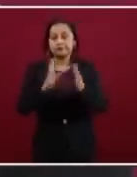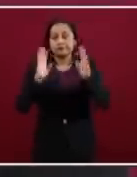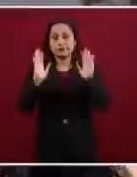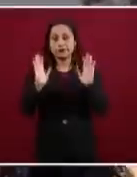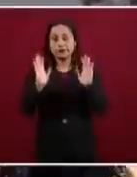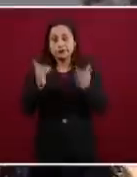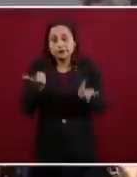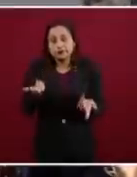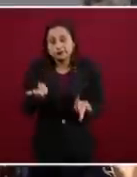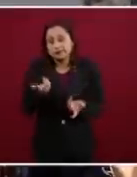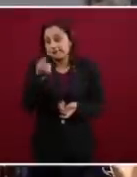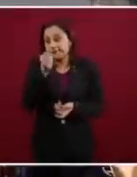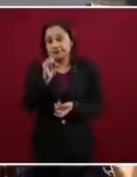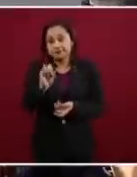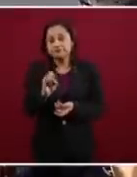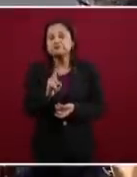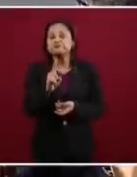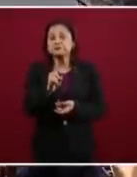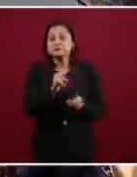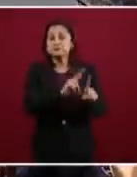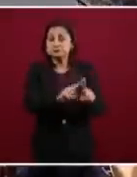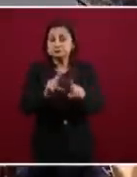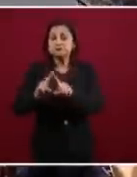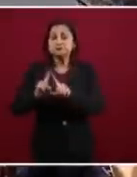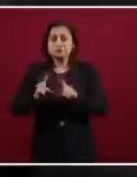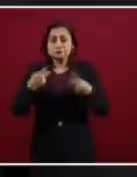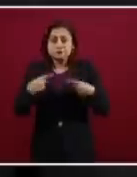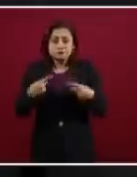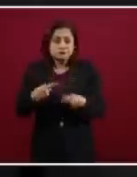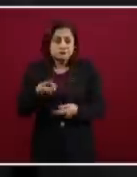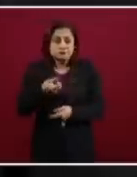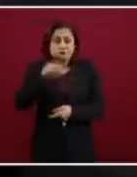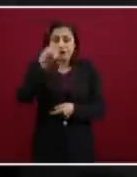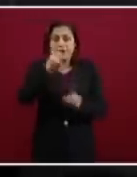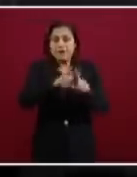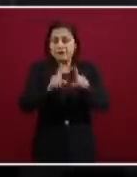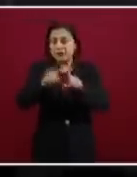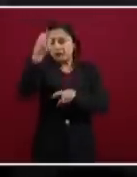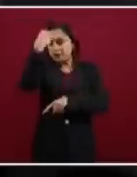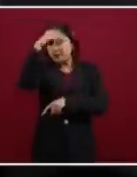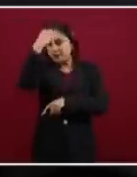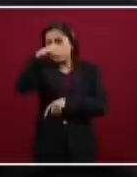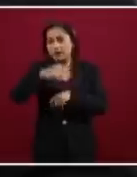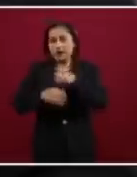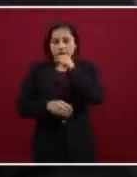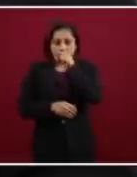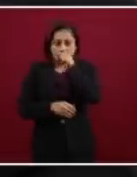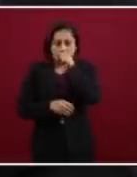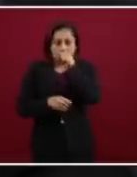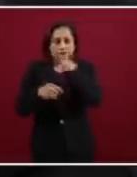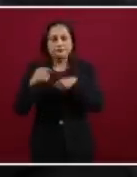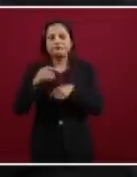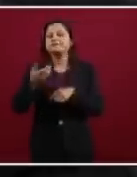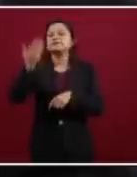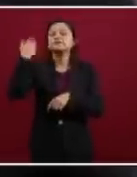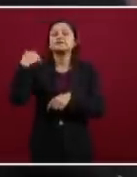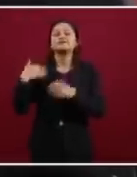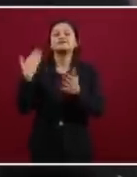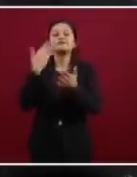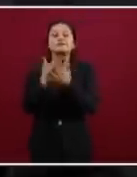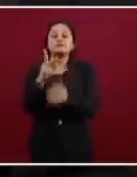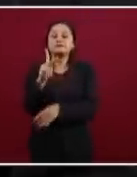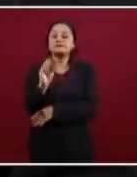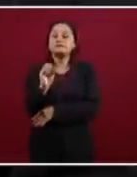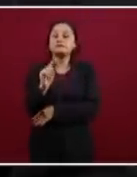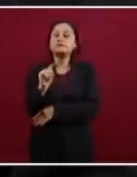pasará diferencias ahora que estuve importan antes de llegar